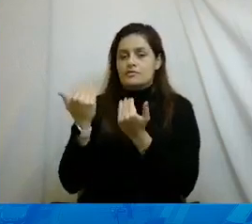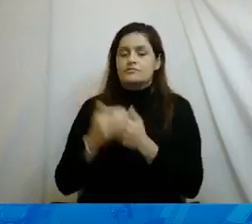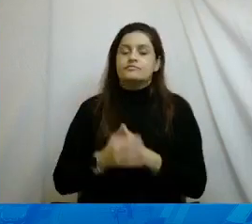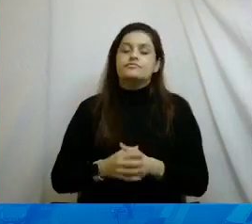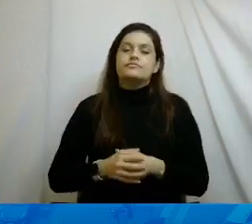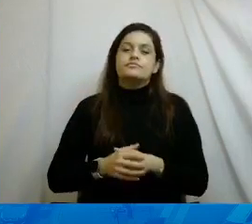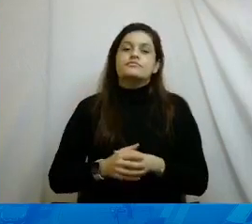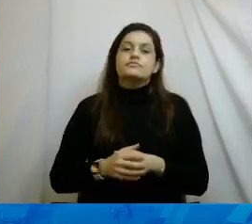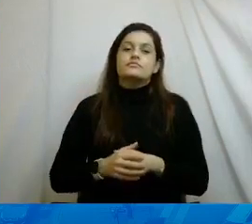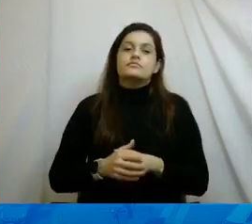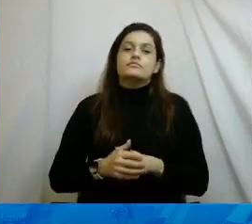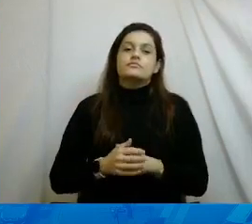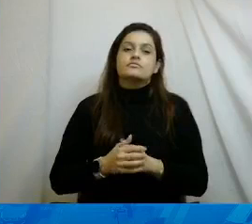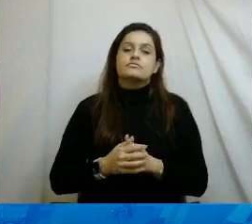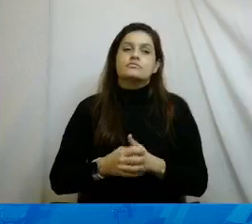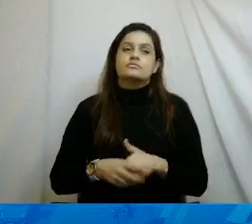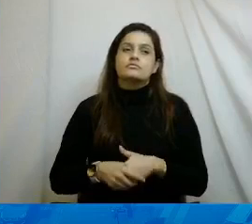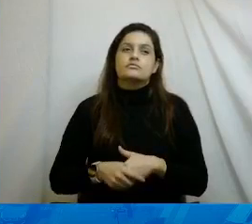Gracias, director.